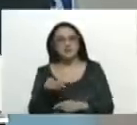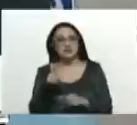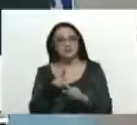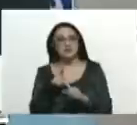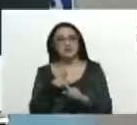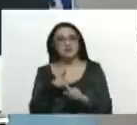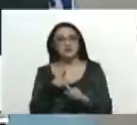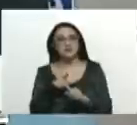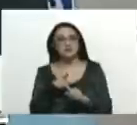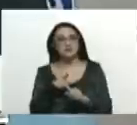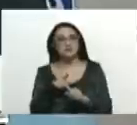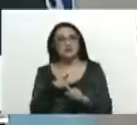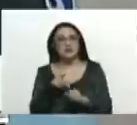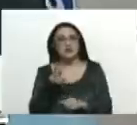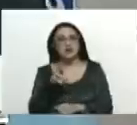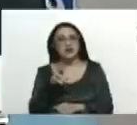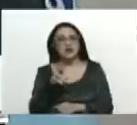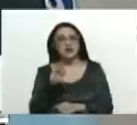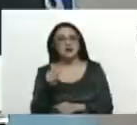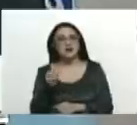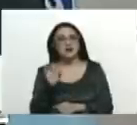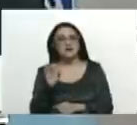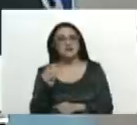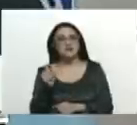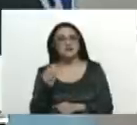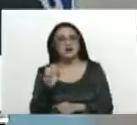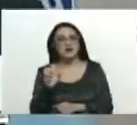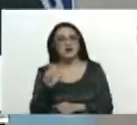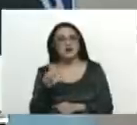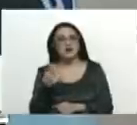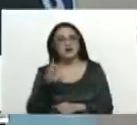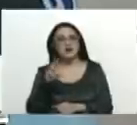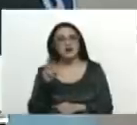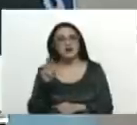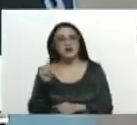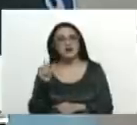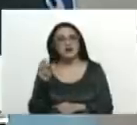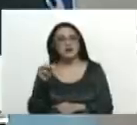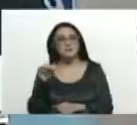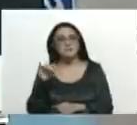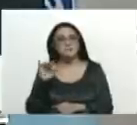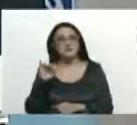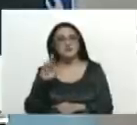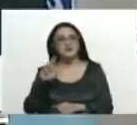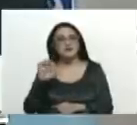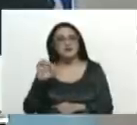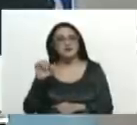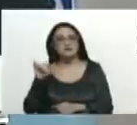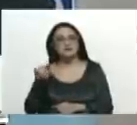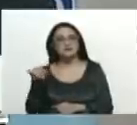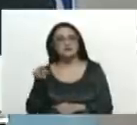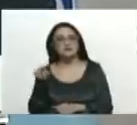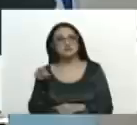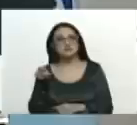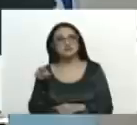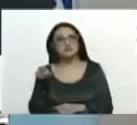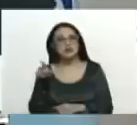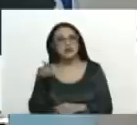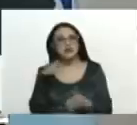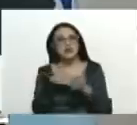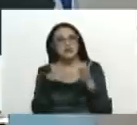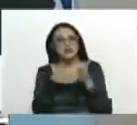pedevesa Rafael Ramírez ellos lo señalan como el